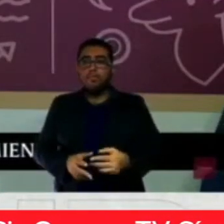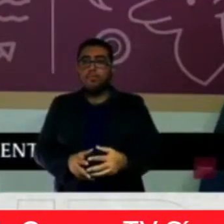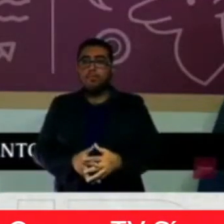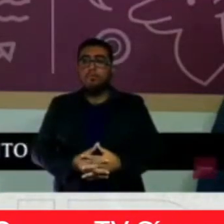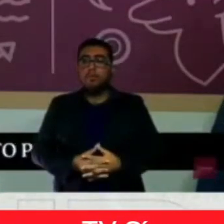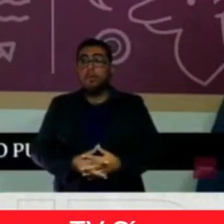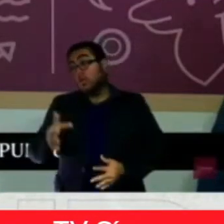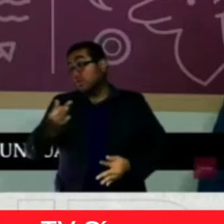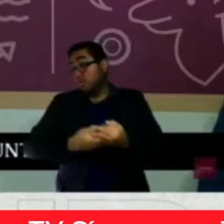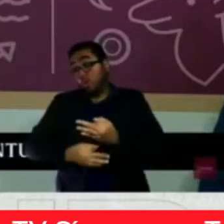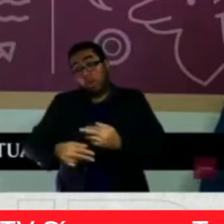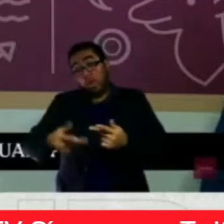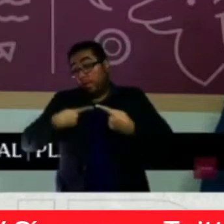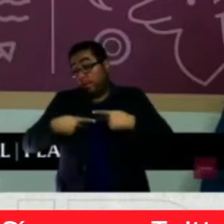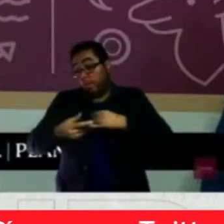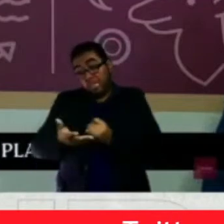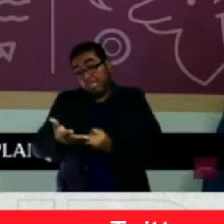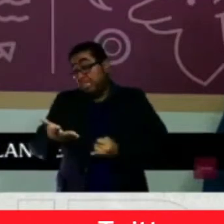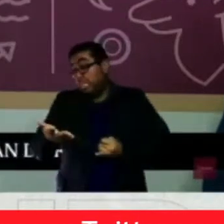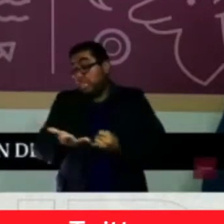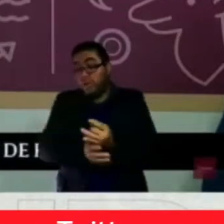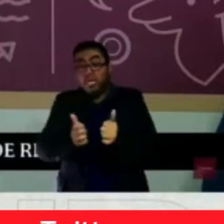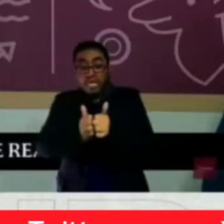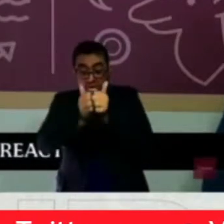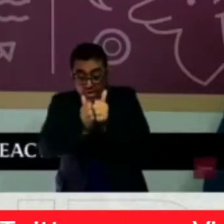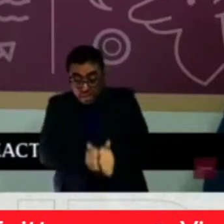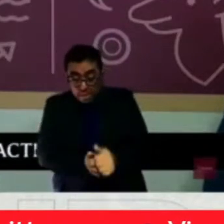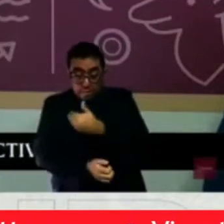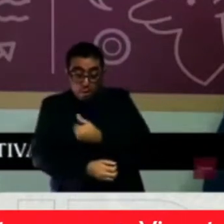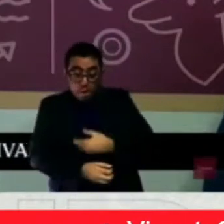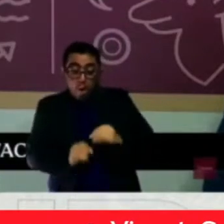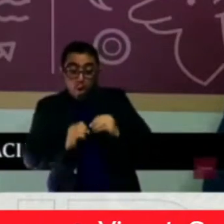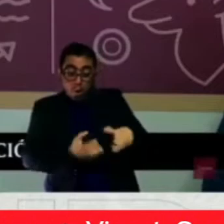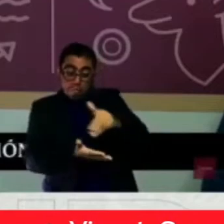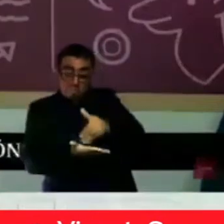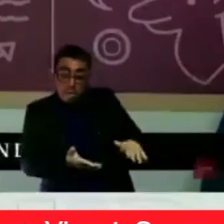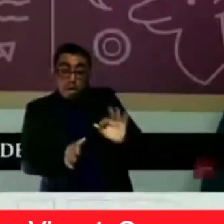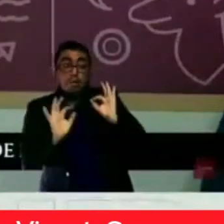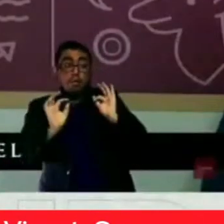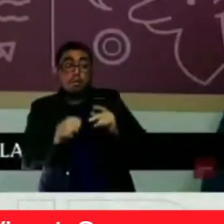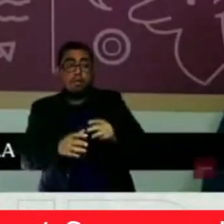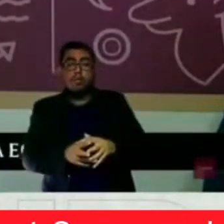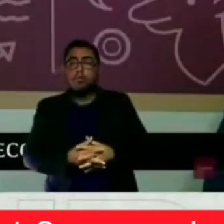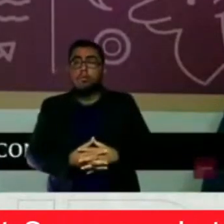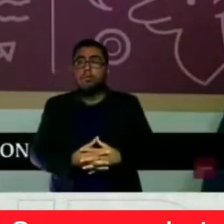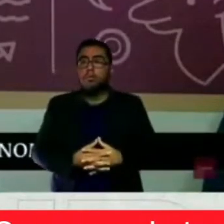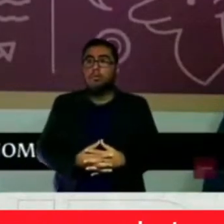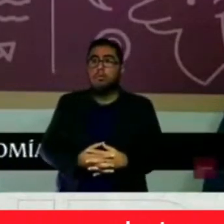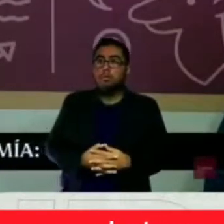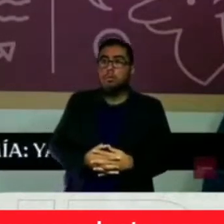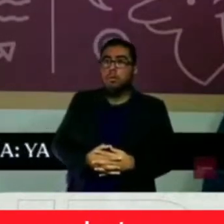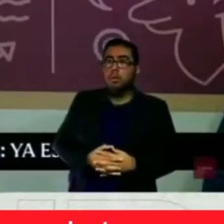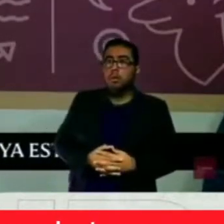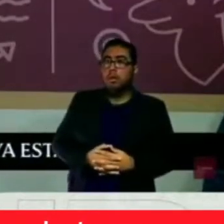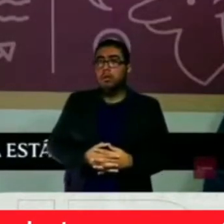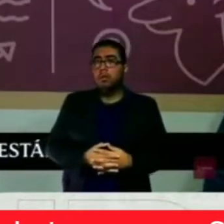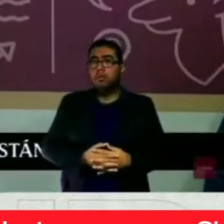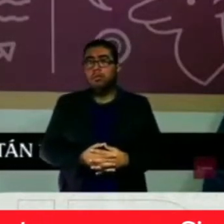el pueblo pone y el pueblo quita. A propósito de alguien que dijo, sí, el pueblo pone y el pueblo